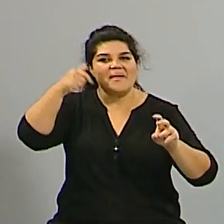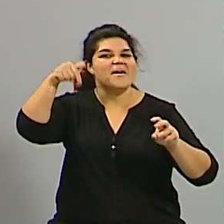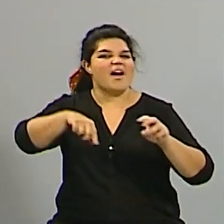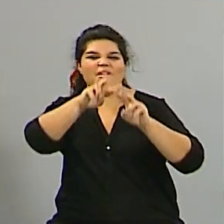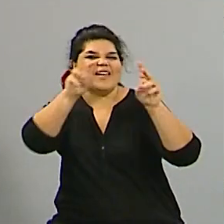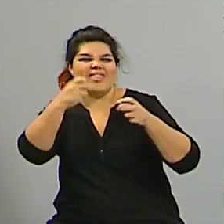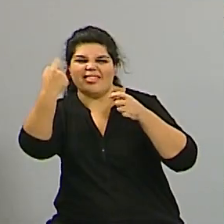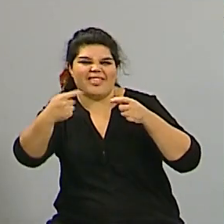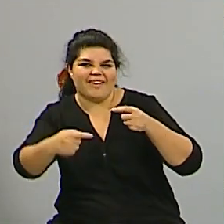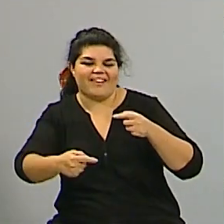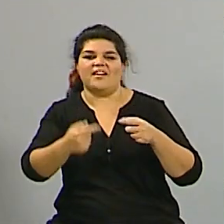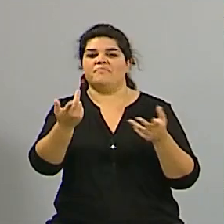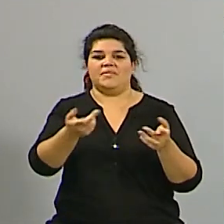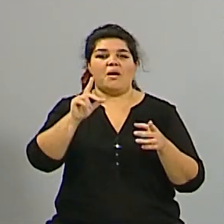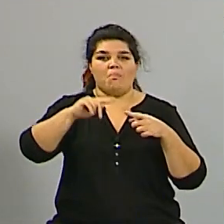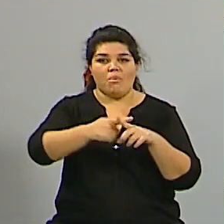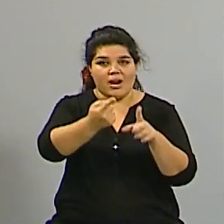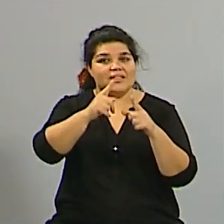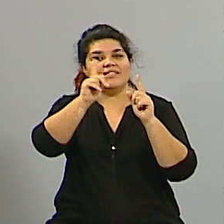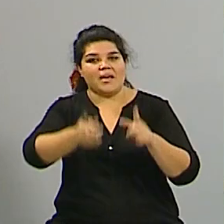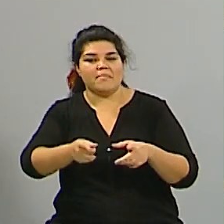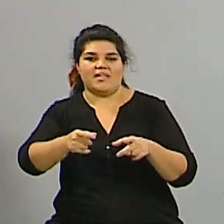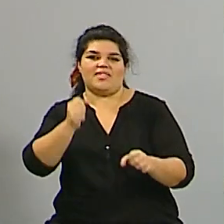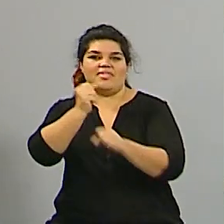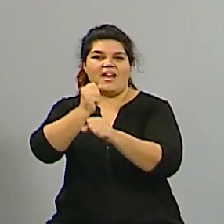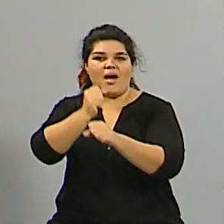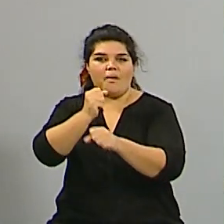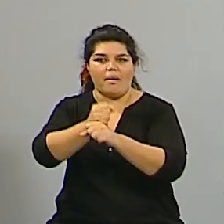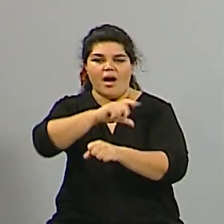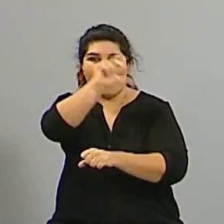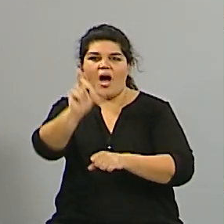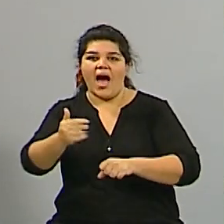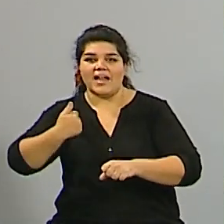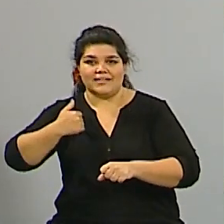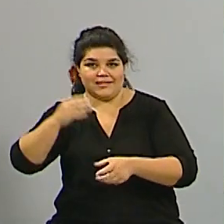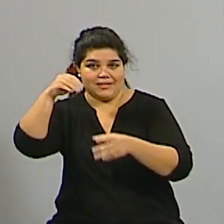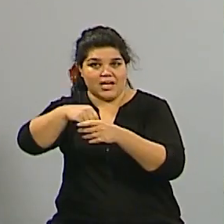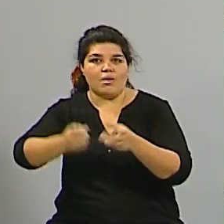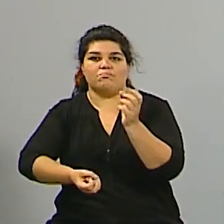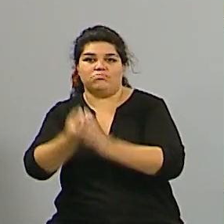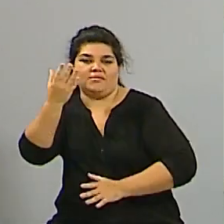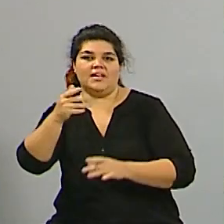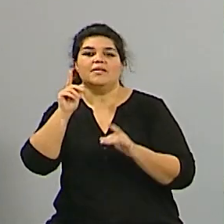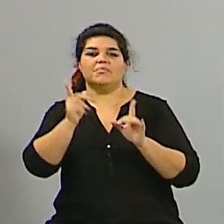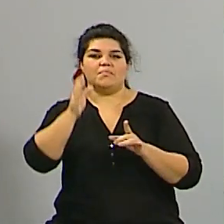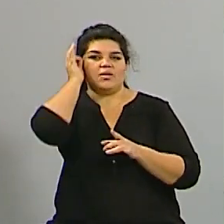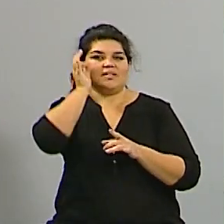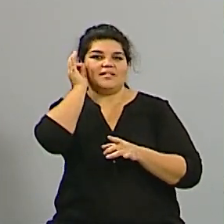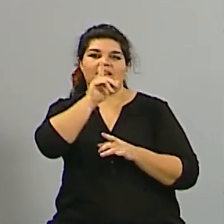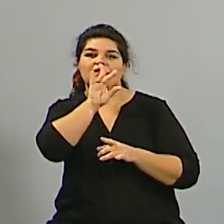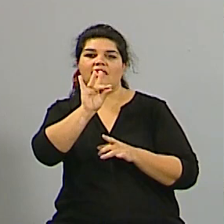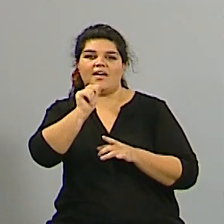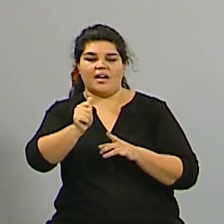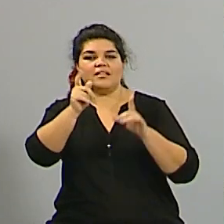meter en la política y en el mercado laboral argentino. Estamos en el 30 de la TDA, 22 de Supercanal